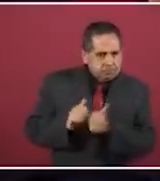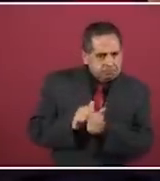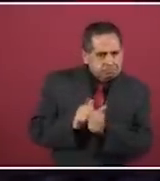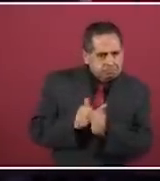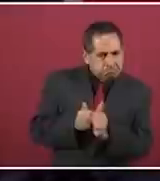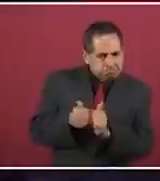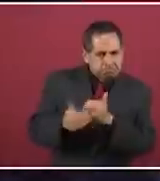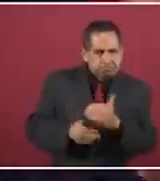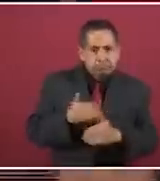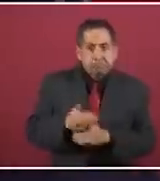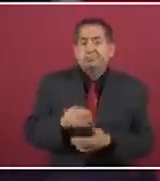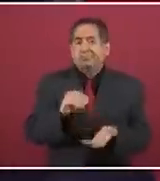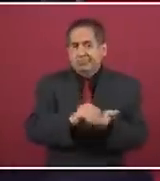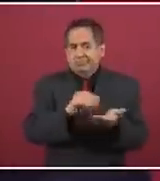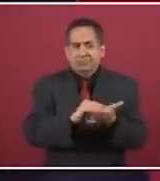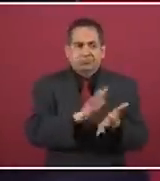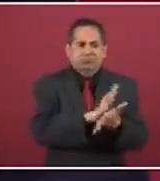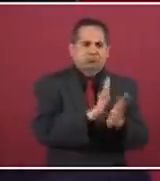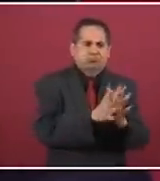las bandas